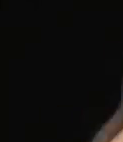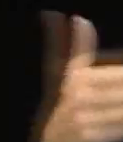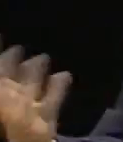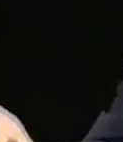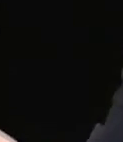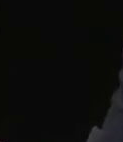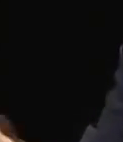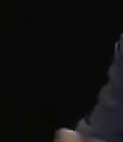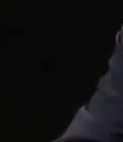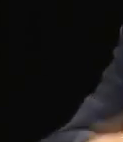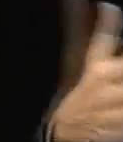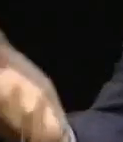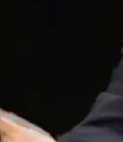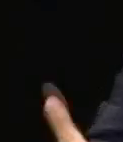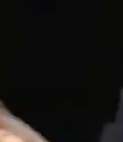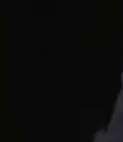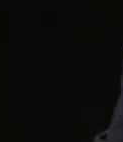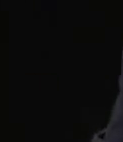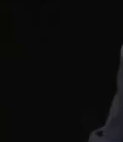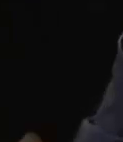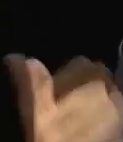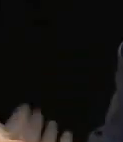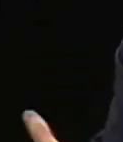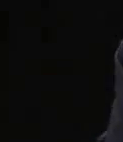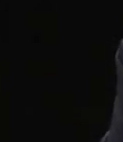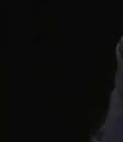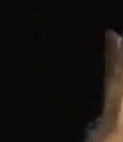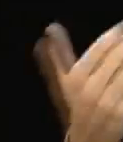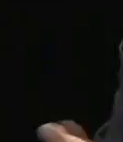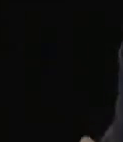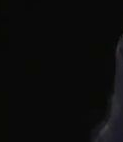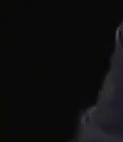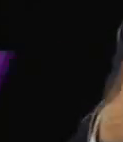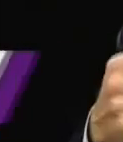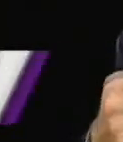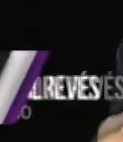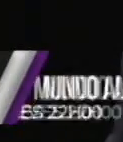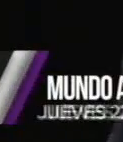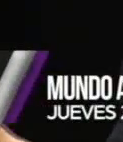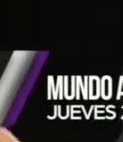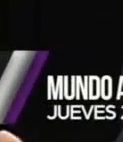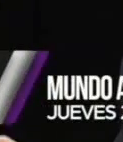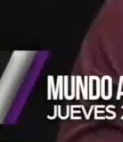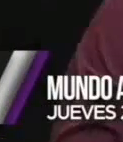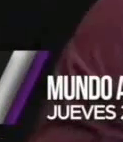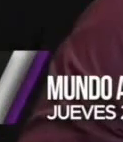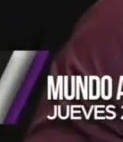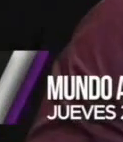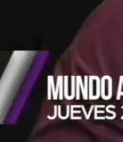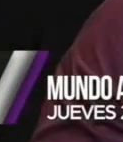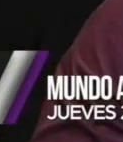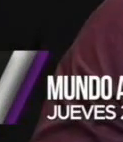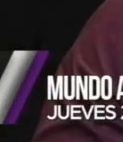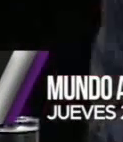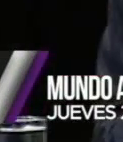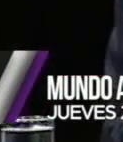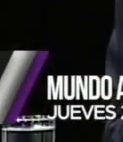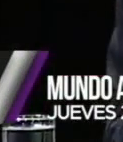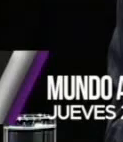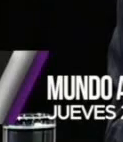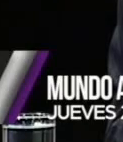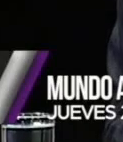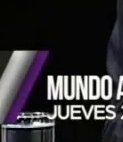mala, superémoslo. ¿Qué pasó? Estamos hablando de las propuestas para reformar la ley. ¿Qué significa